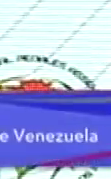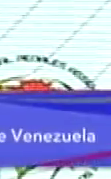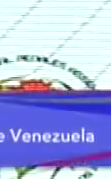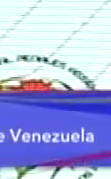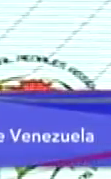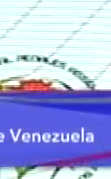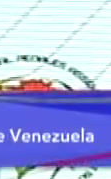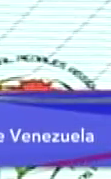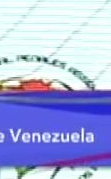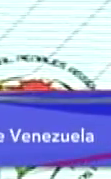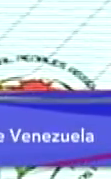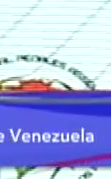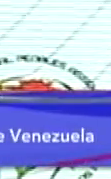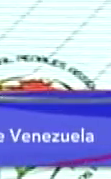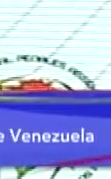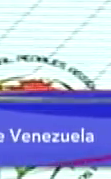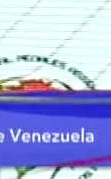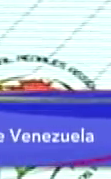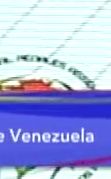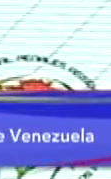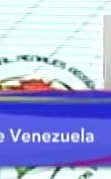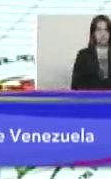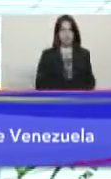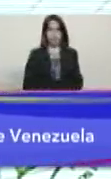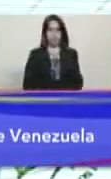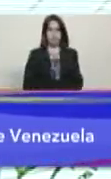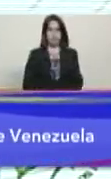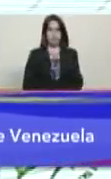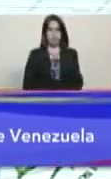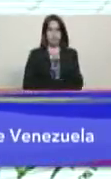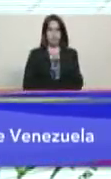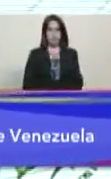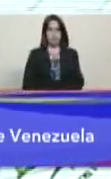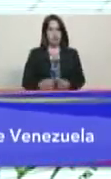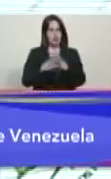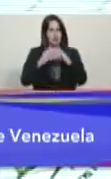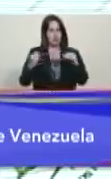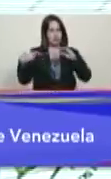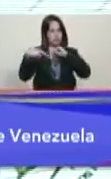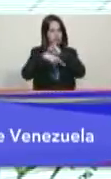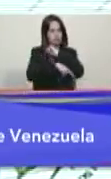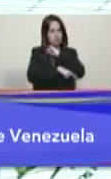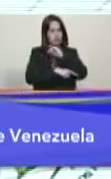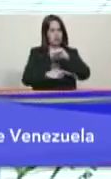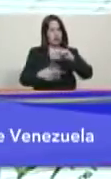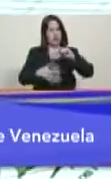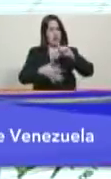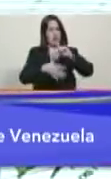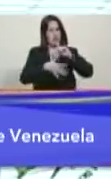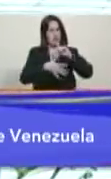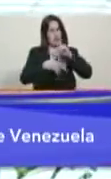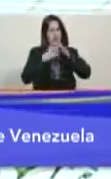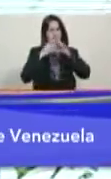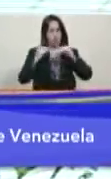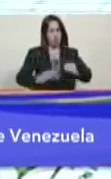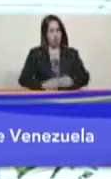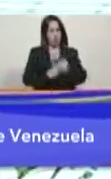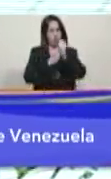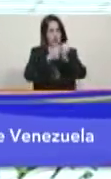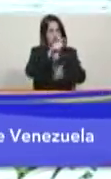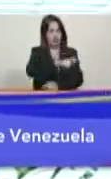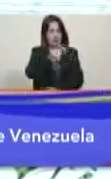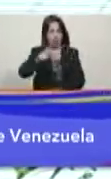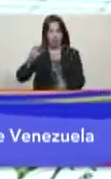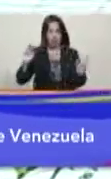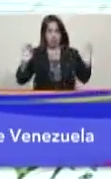chavistas y profundamente latinoamericanista a todos los delegados y delegadas de